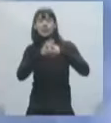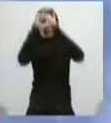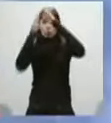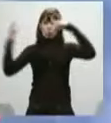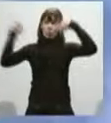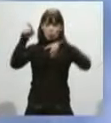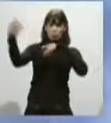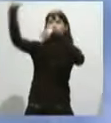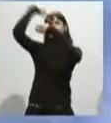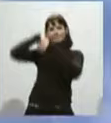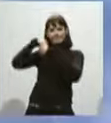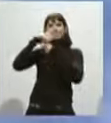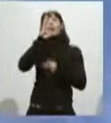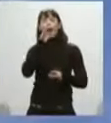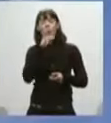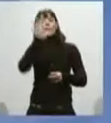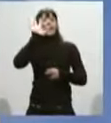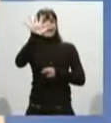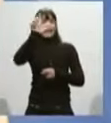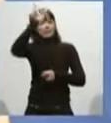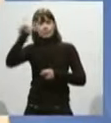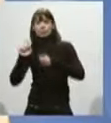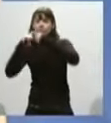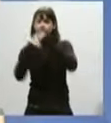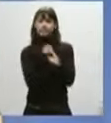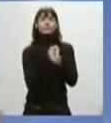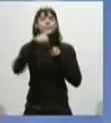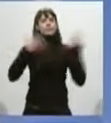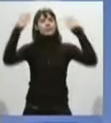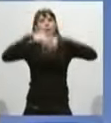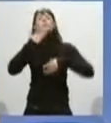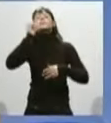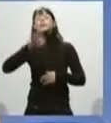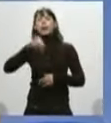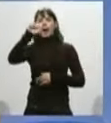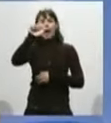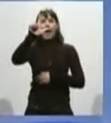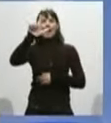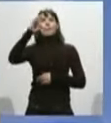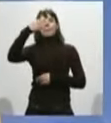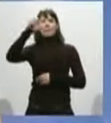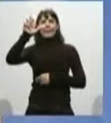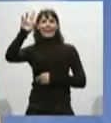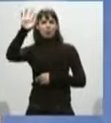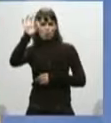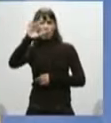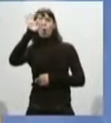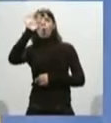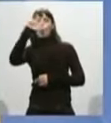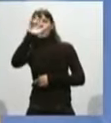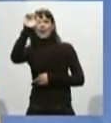sueño. Buscamos ya al quinto participante de esta noche, Albero Ojeda Hernández, drag